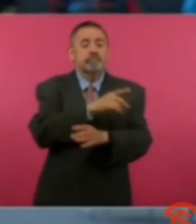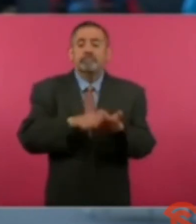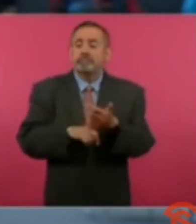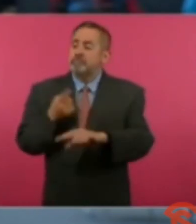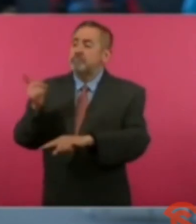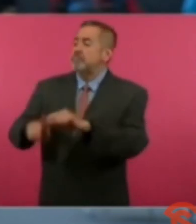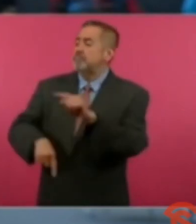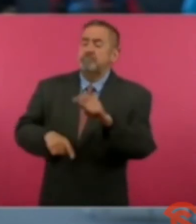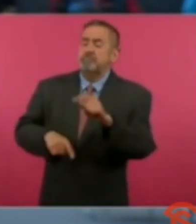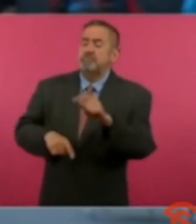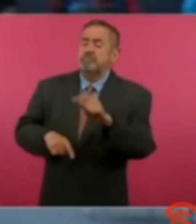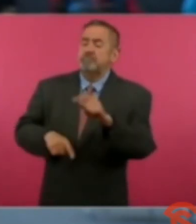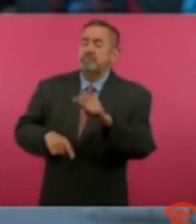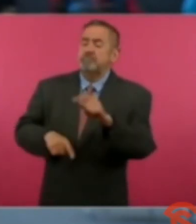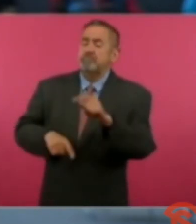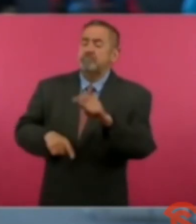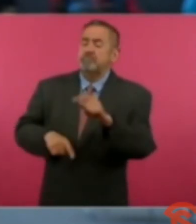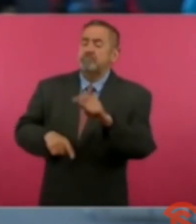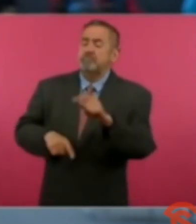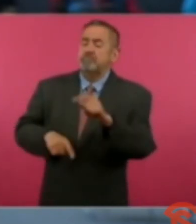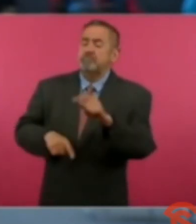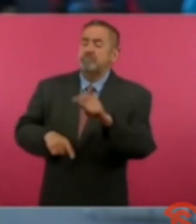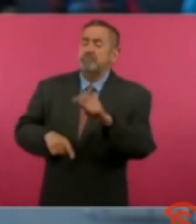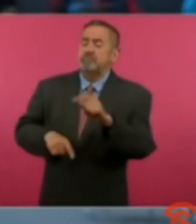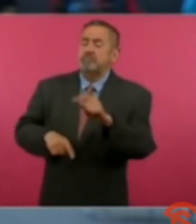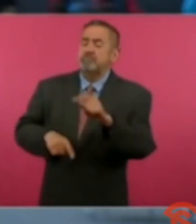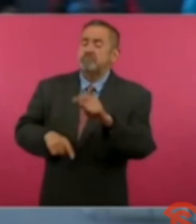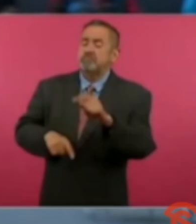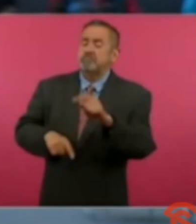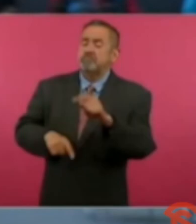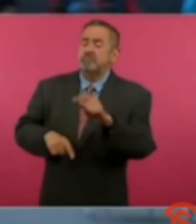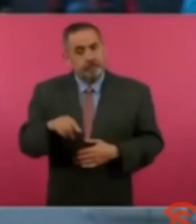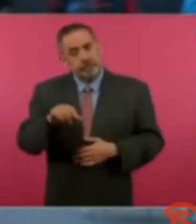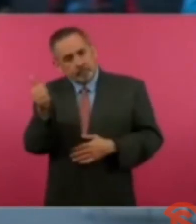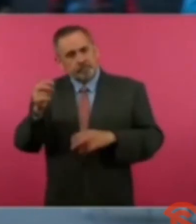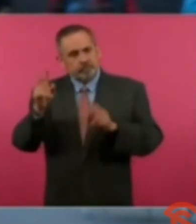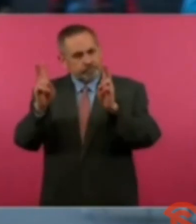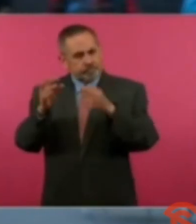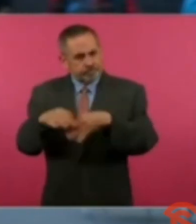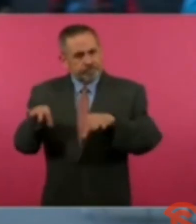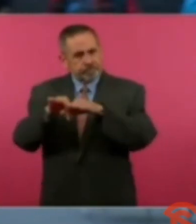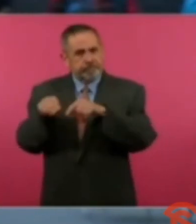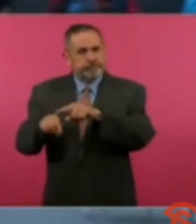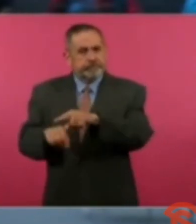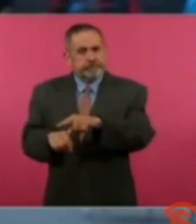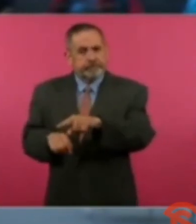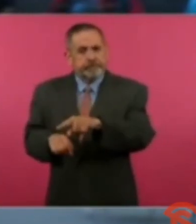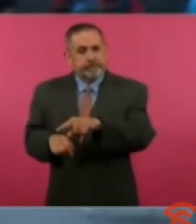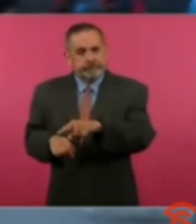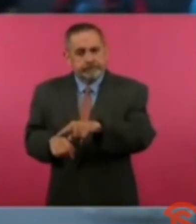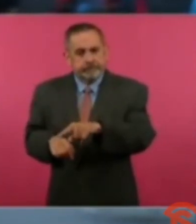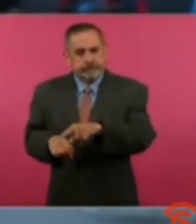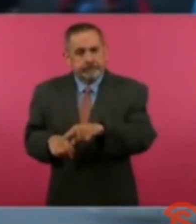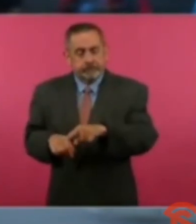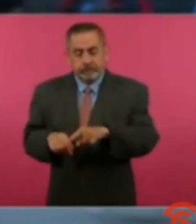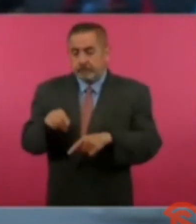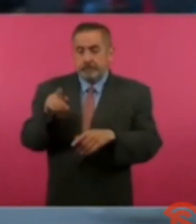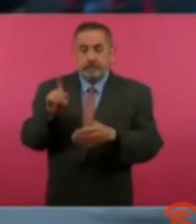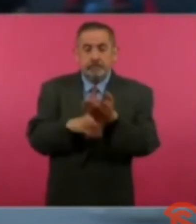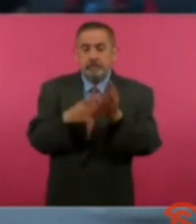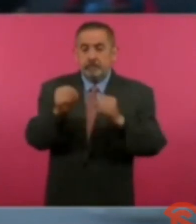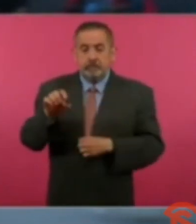Ernesto Zedillo. Pero también hay un tema importante con los ferrocarriles en nuestro país que fue previo al movimiento del 68.